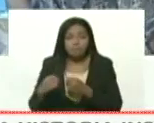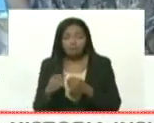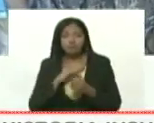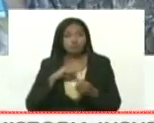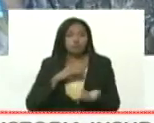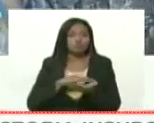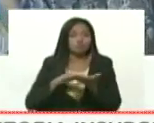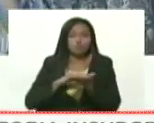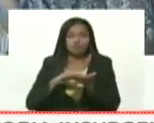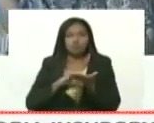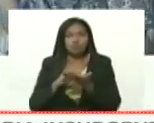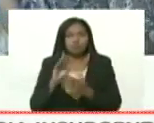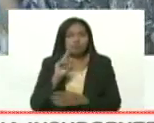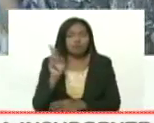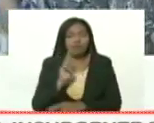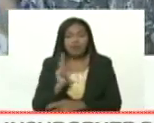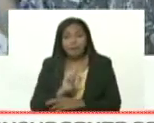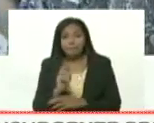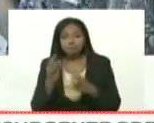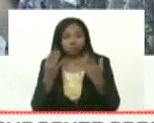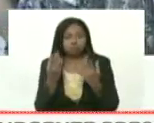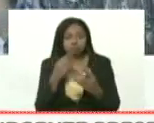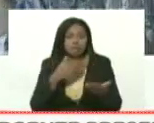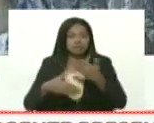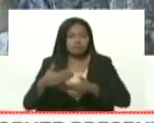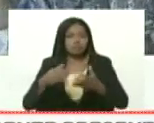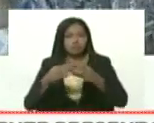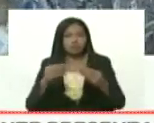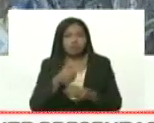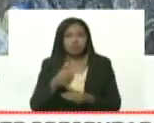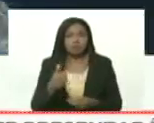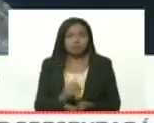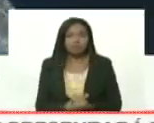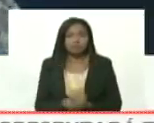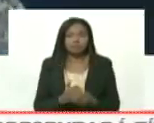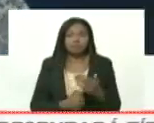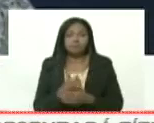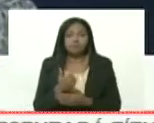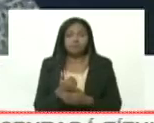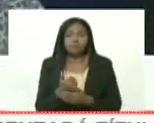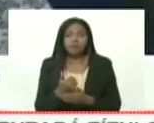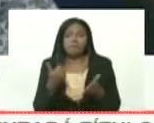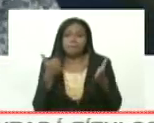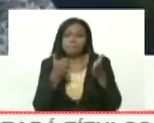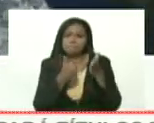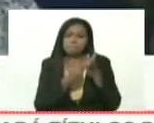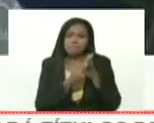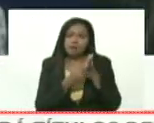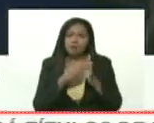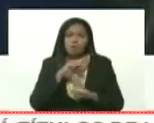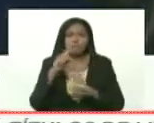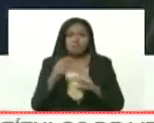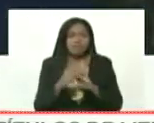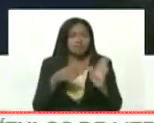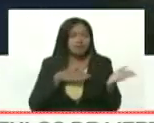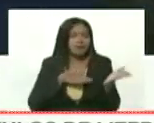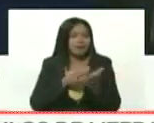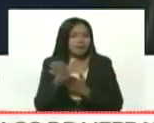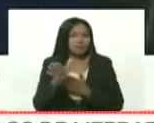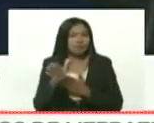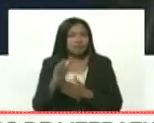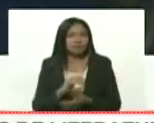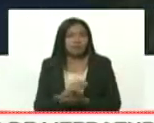solución a mano para el servicio de todos? Además, son tratamientos completamente gratuitos. O